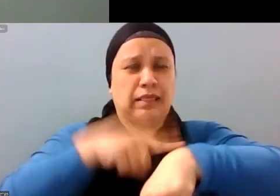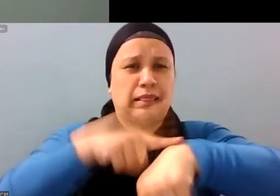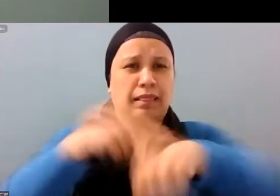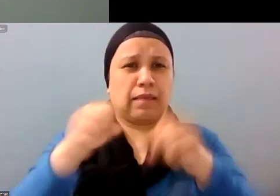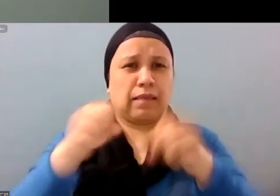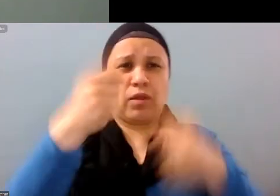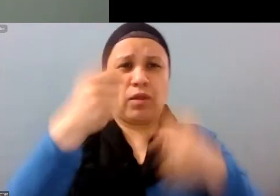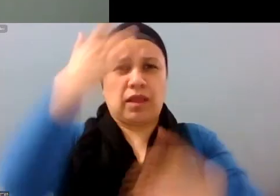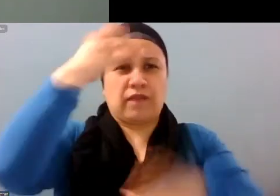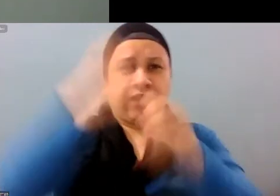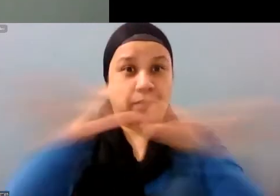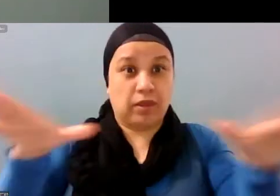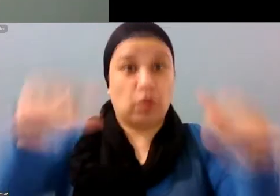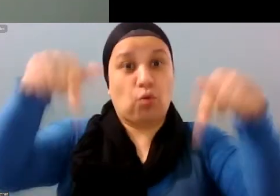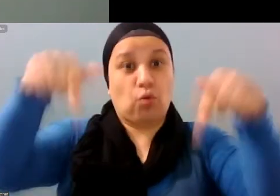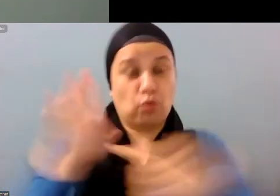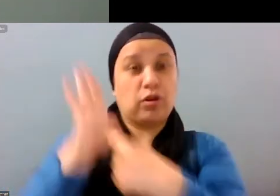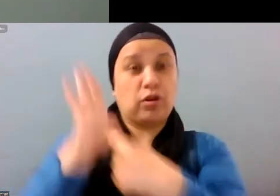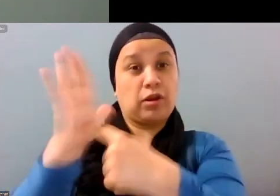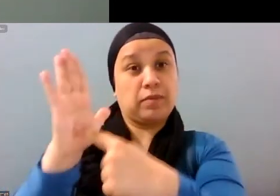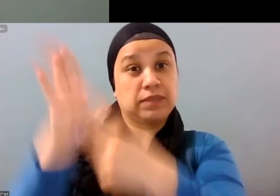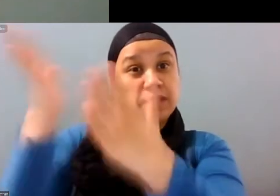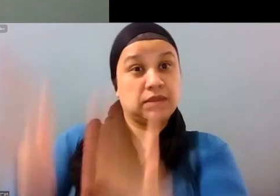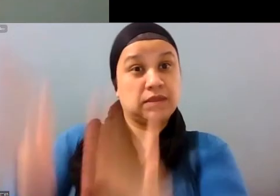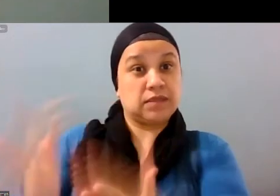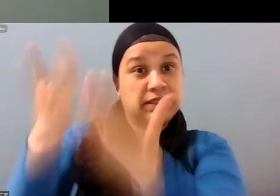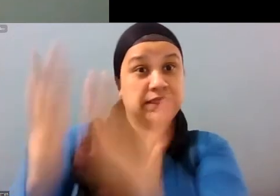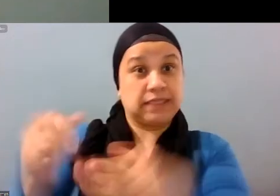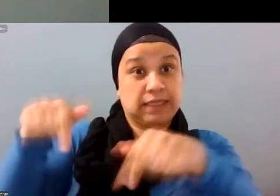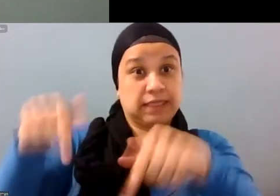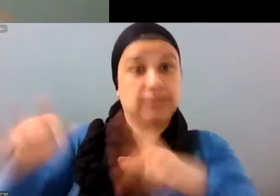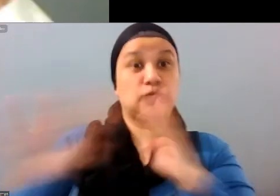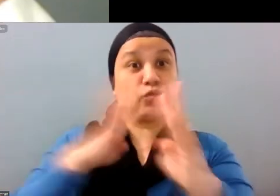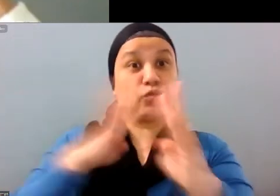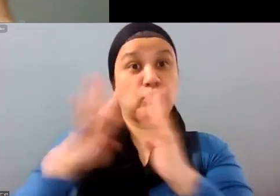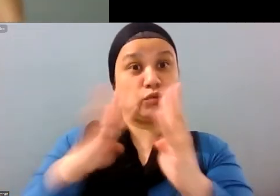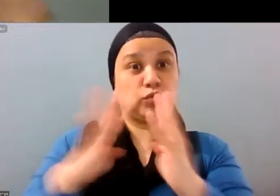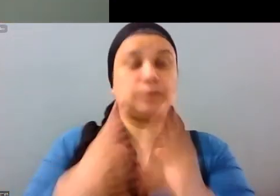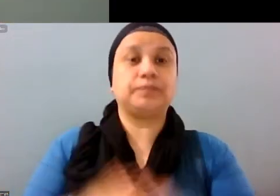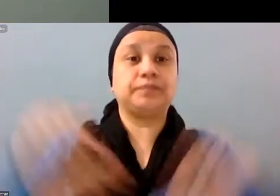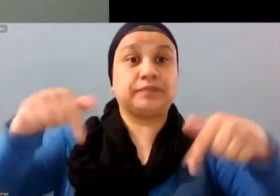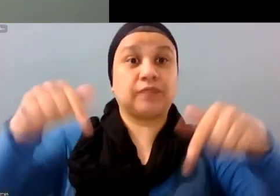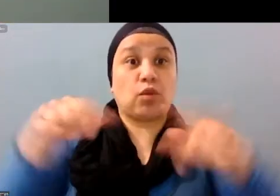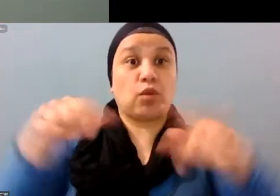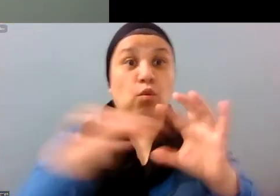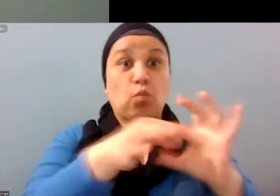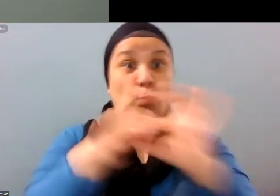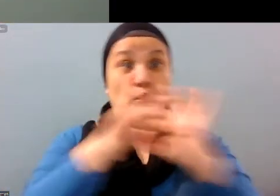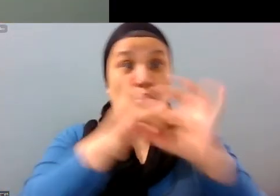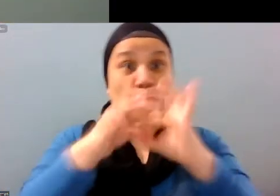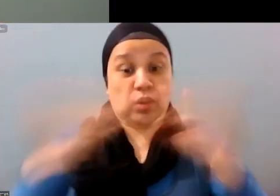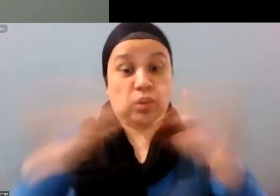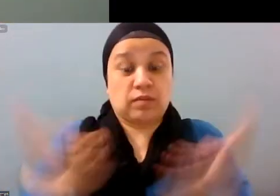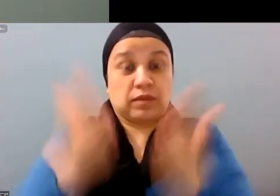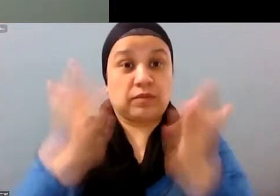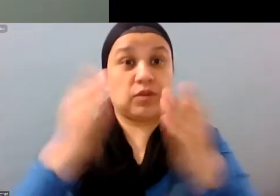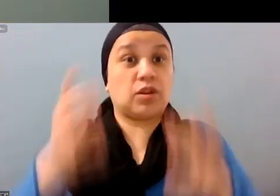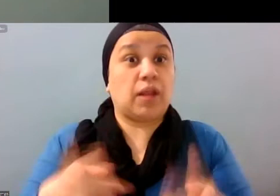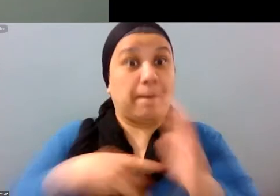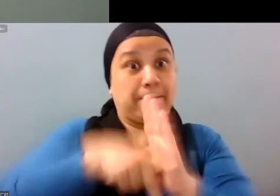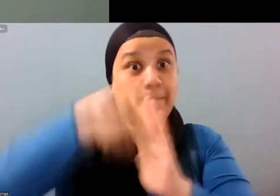representadas y representados en este conversatorio. La unidad promotora de esta actividad es el programa de